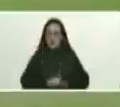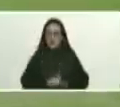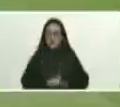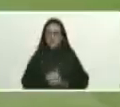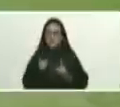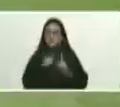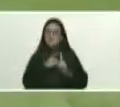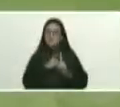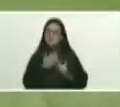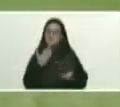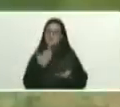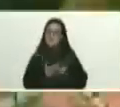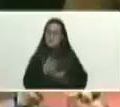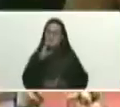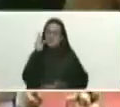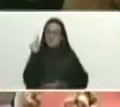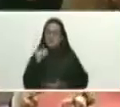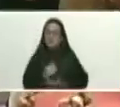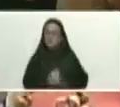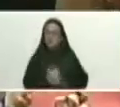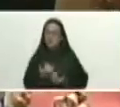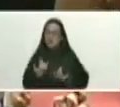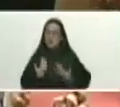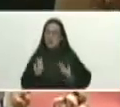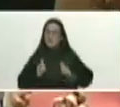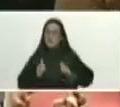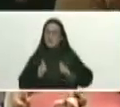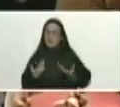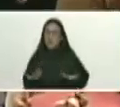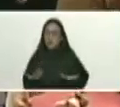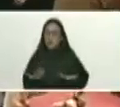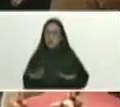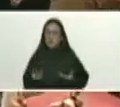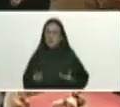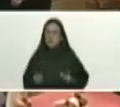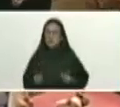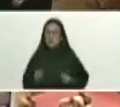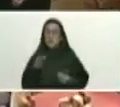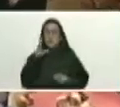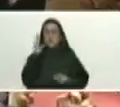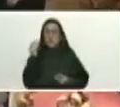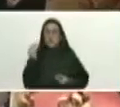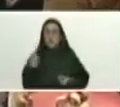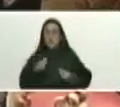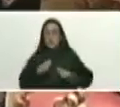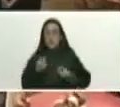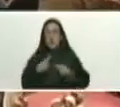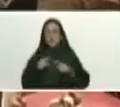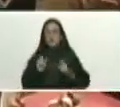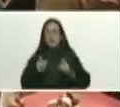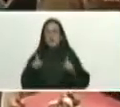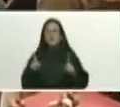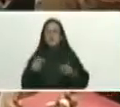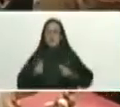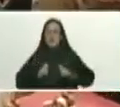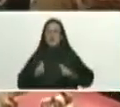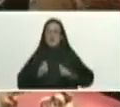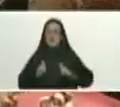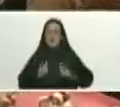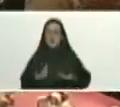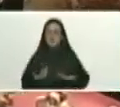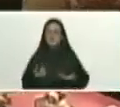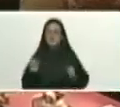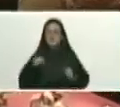Bueno, primeramente agradecerle a Dios que estamos vivos, que nos dieron otro, Dios nos dio otra oportunidad de vida. Y bueno,